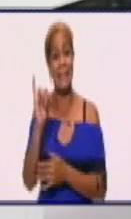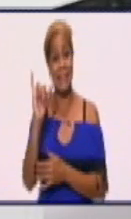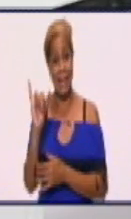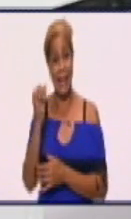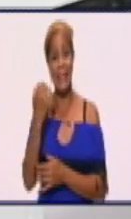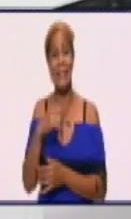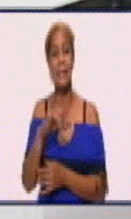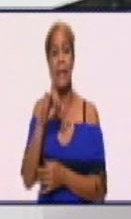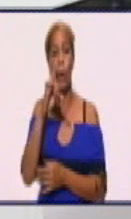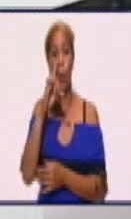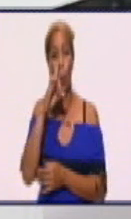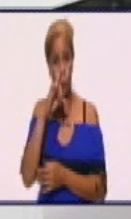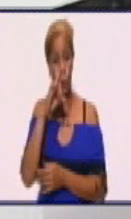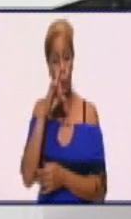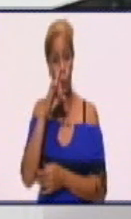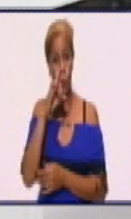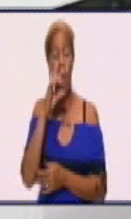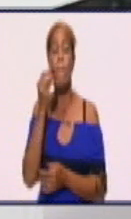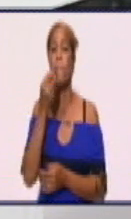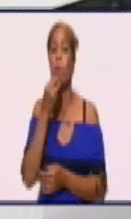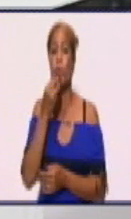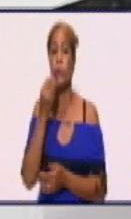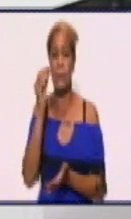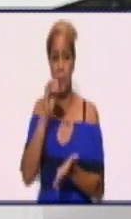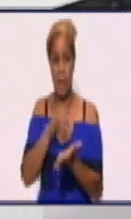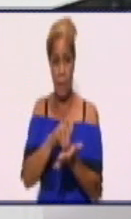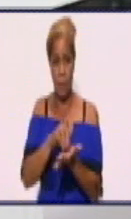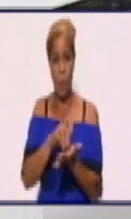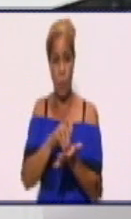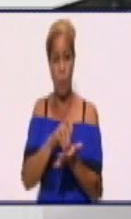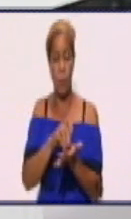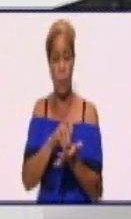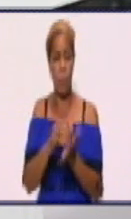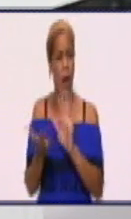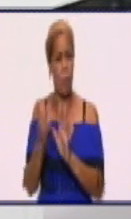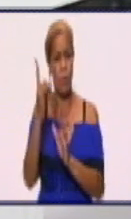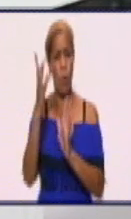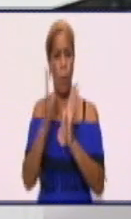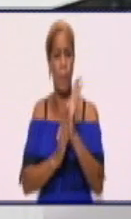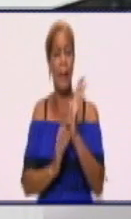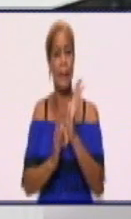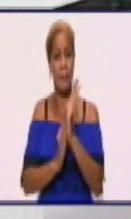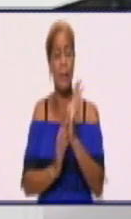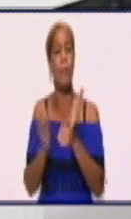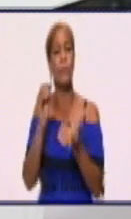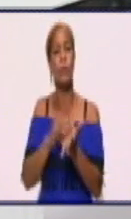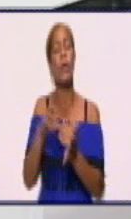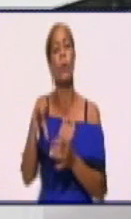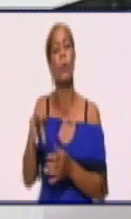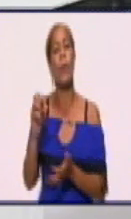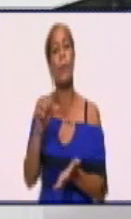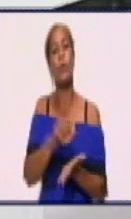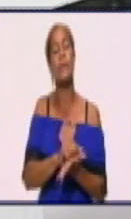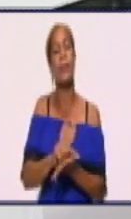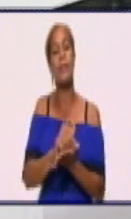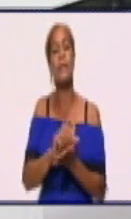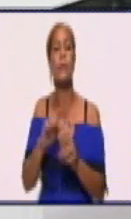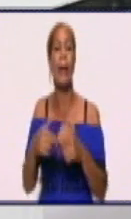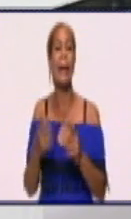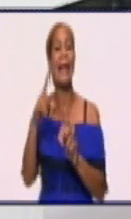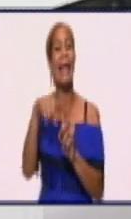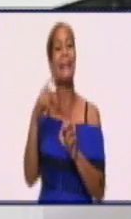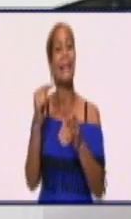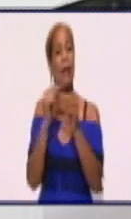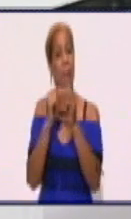16 de junio es decir hace apenas un mes exactamente eso te iba a preguntar por qué el transfer móvil hay que